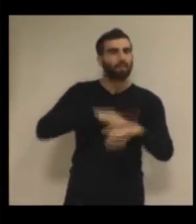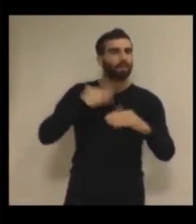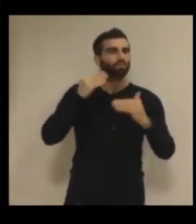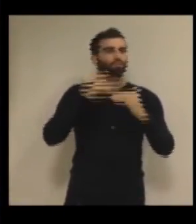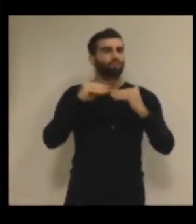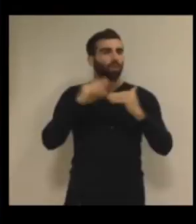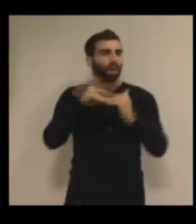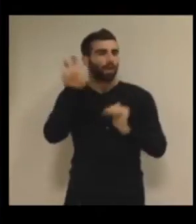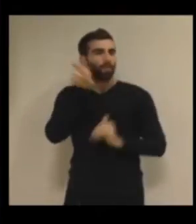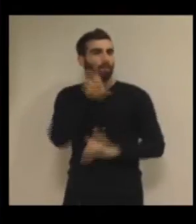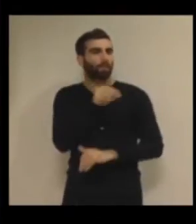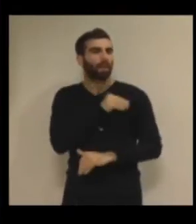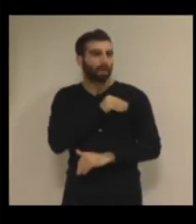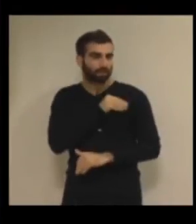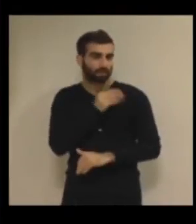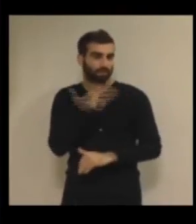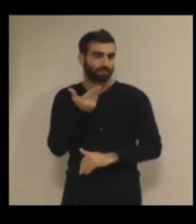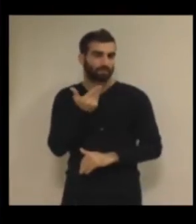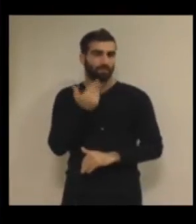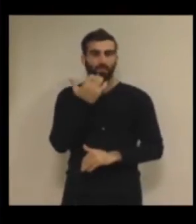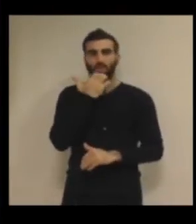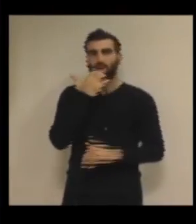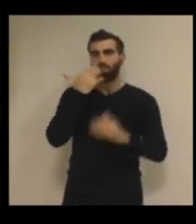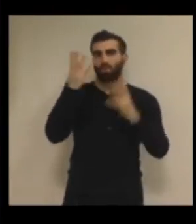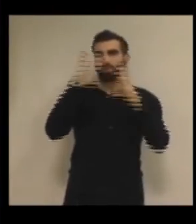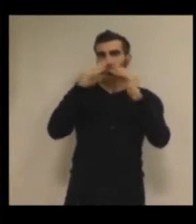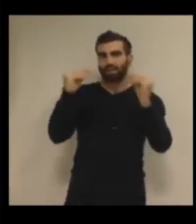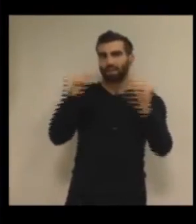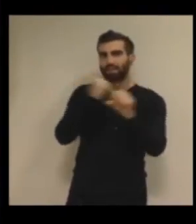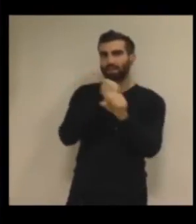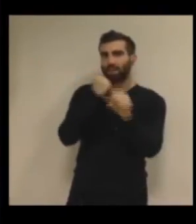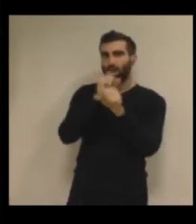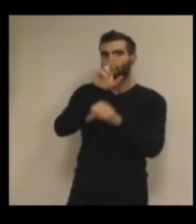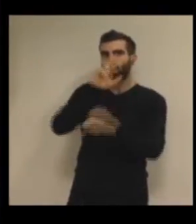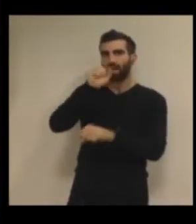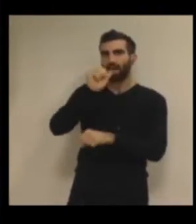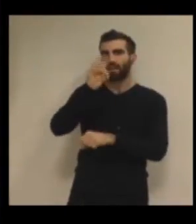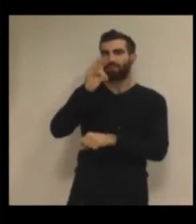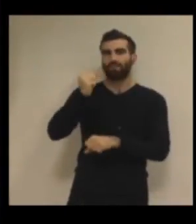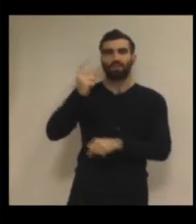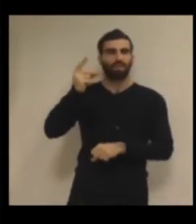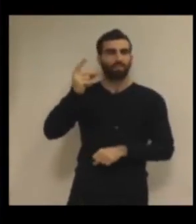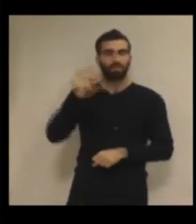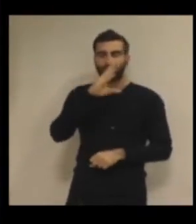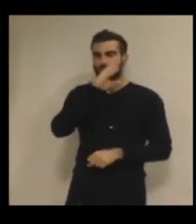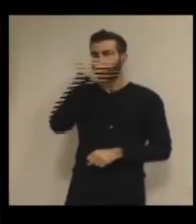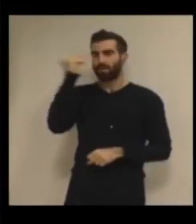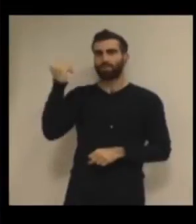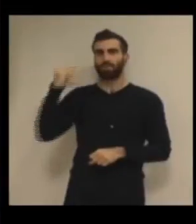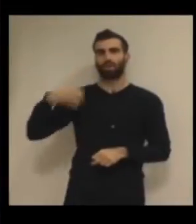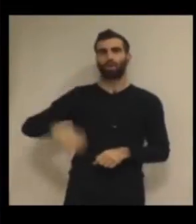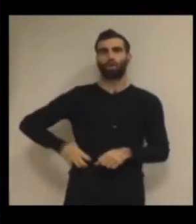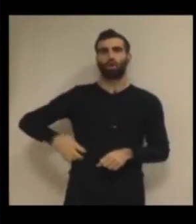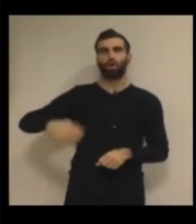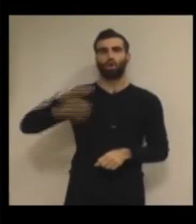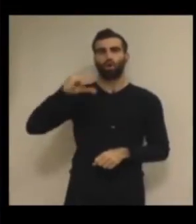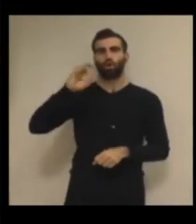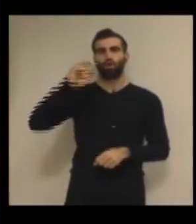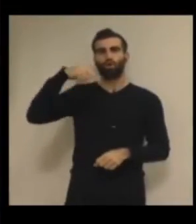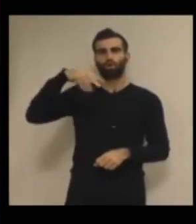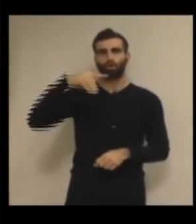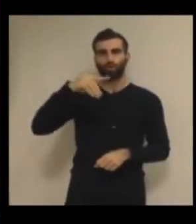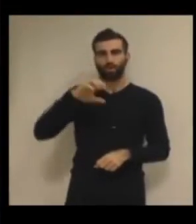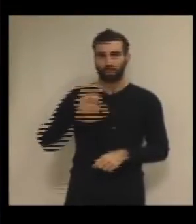usuarios a través de la universidad y el trabajo de Rafa, que siempre se me olvida el apellido del Conde. De Rafael Conde, que